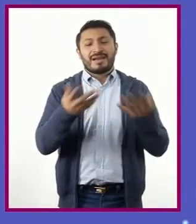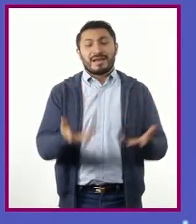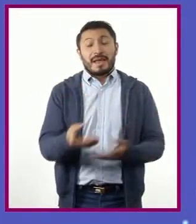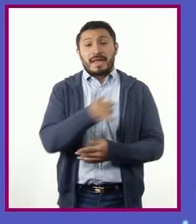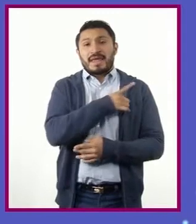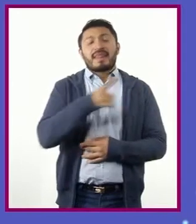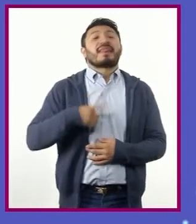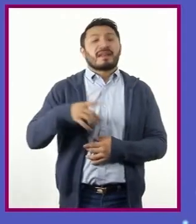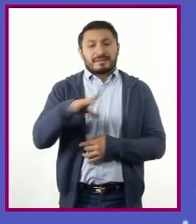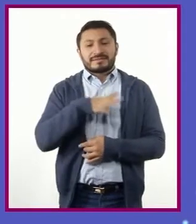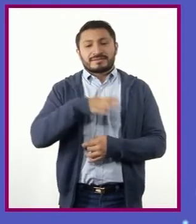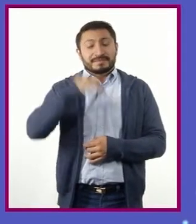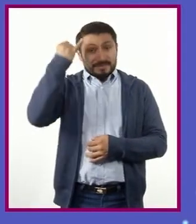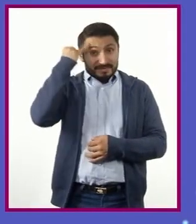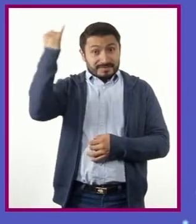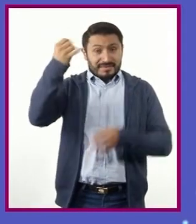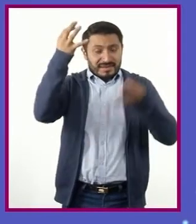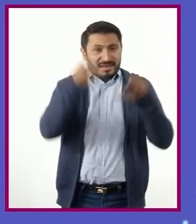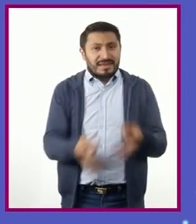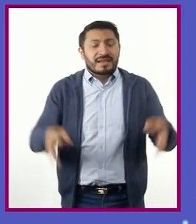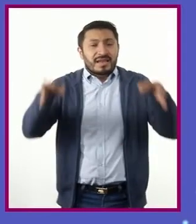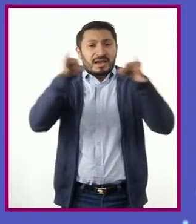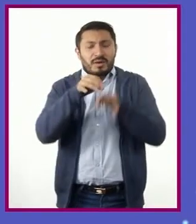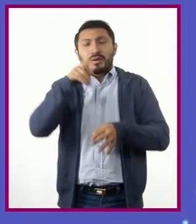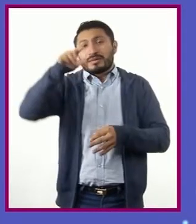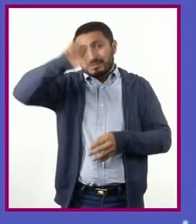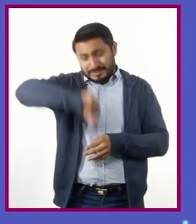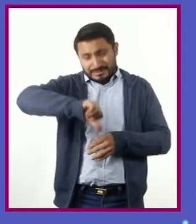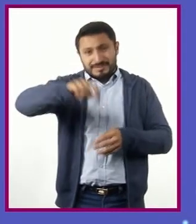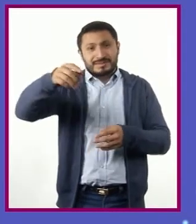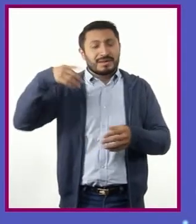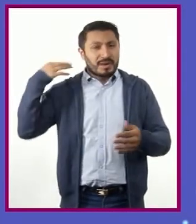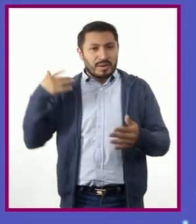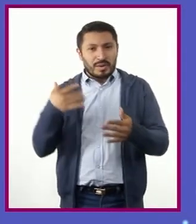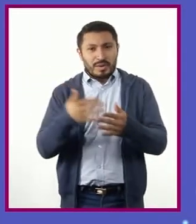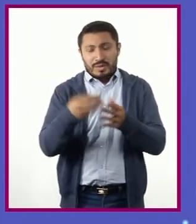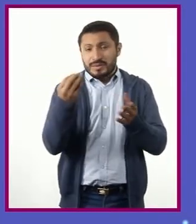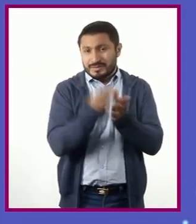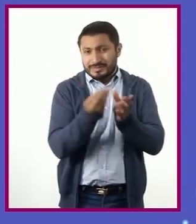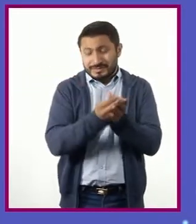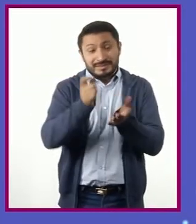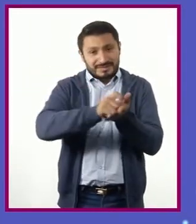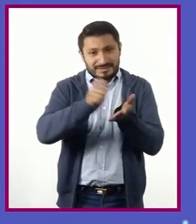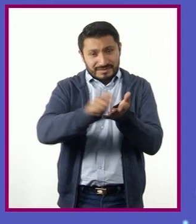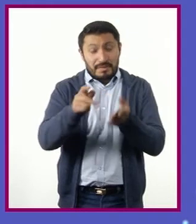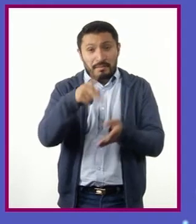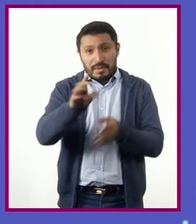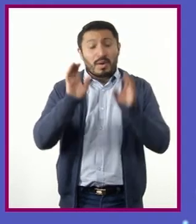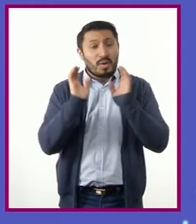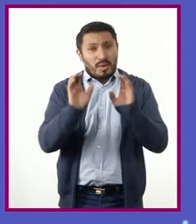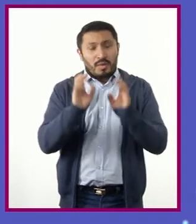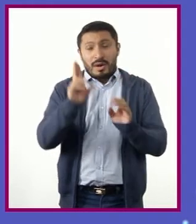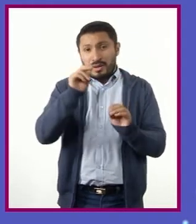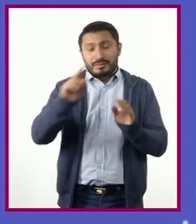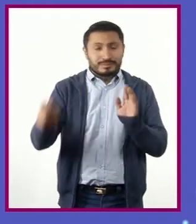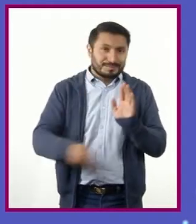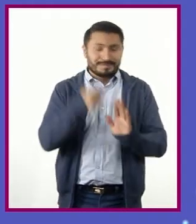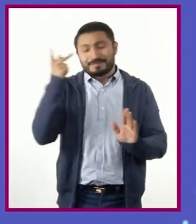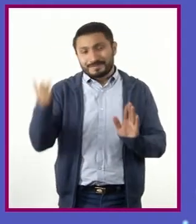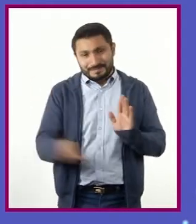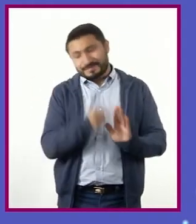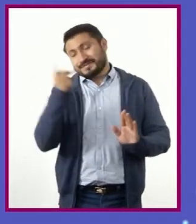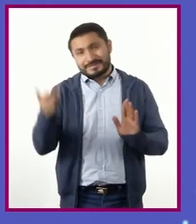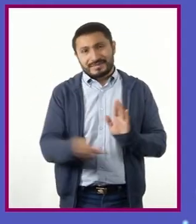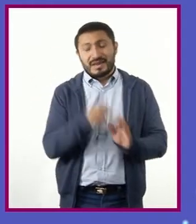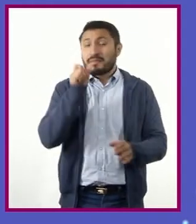debe contener las ideas principales que trabajamos a lo largo del escrito, pero debemos tener cuidado de no repetir lo